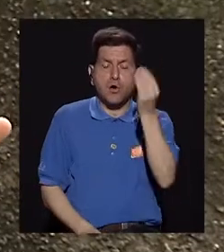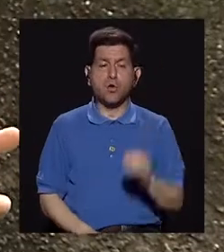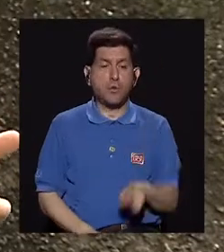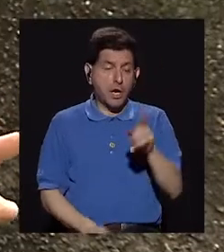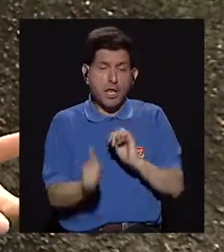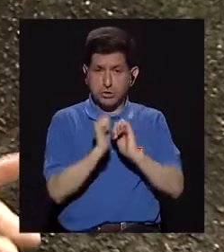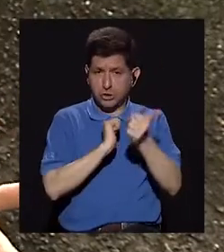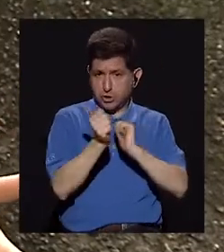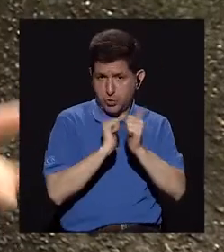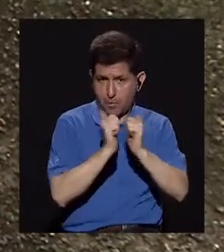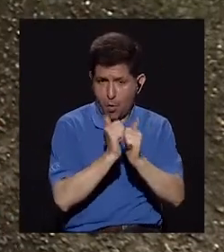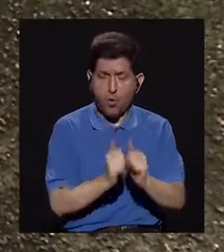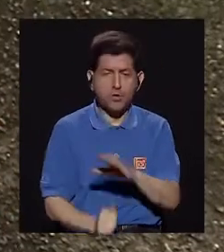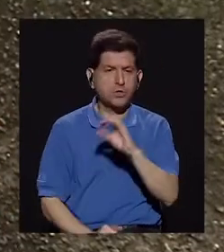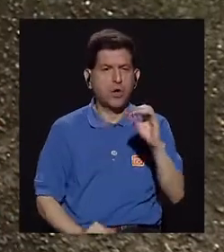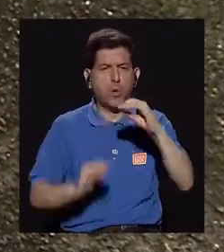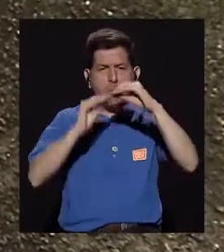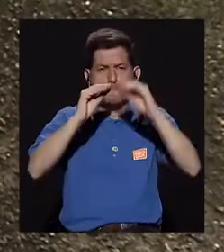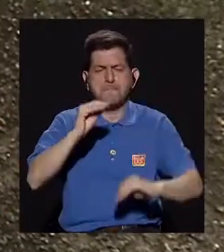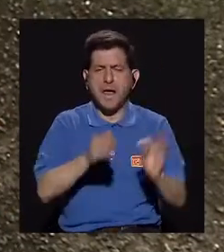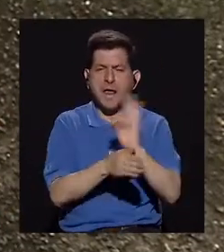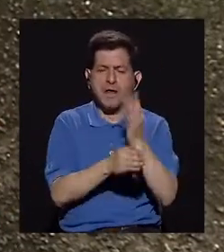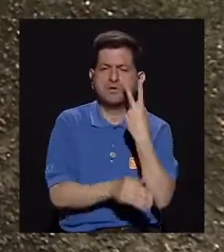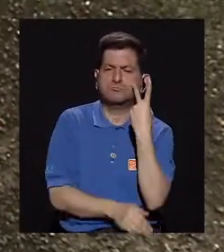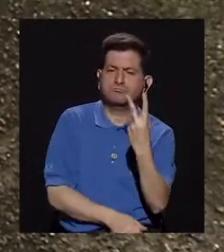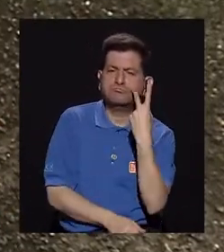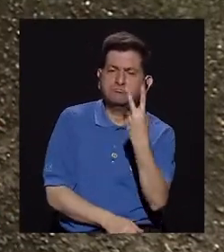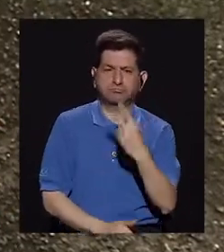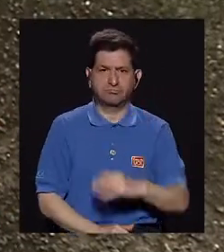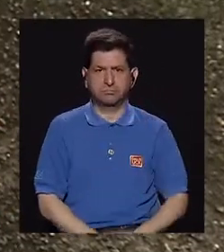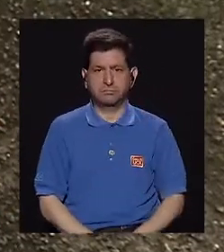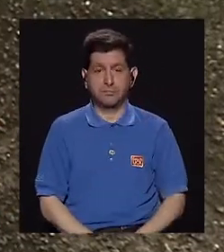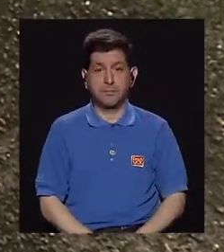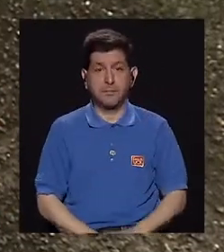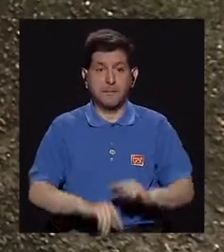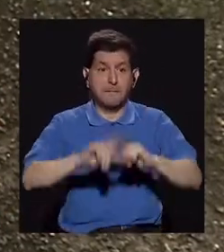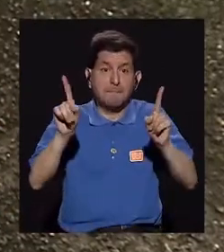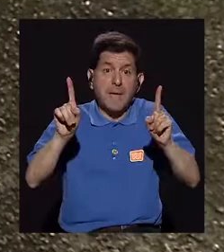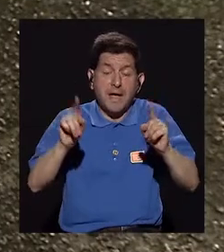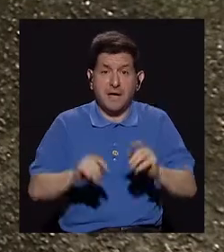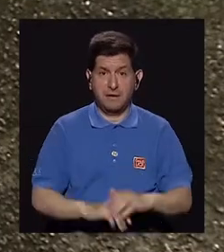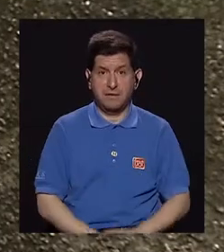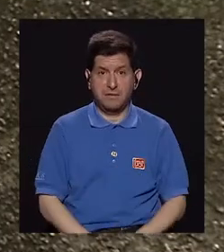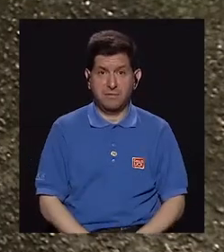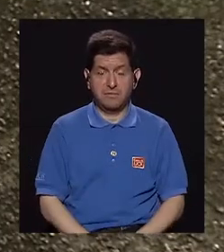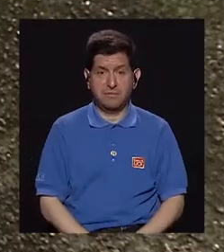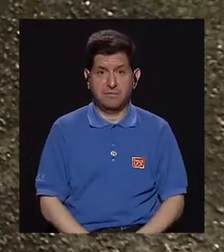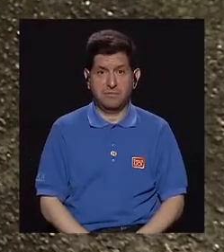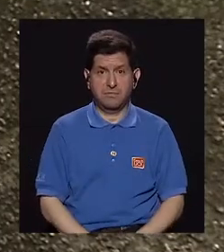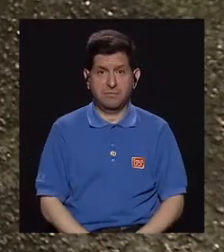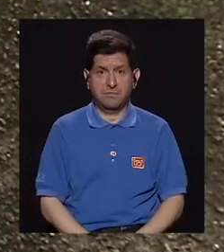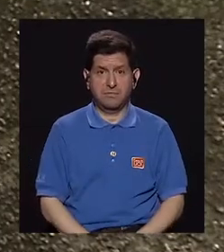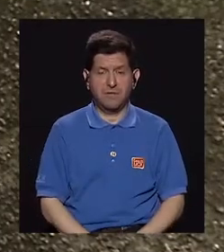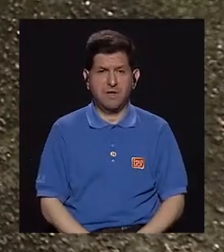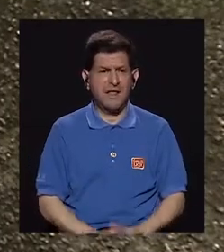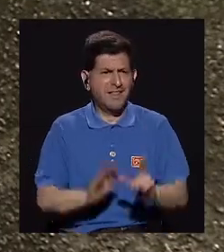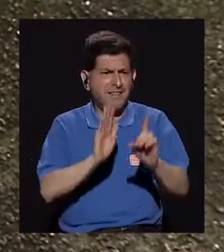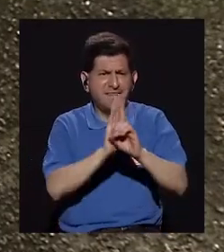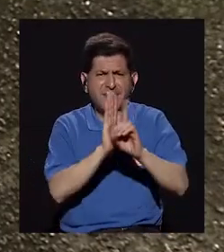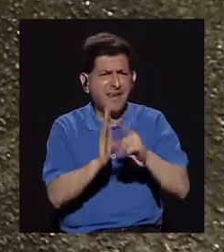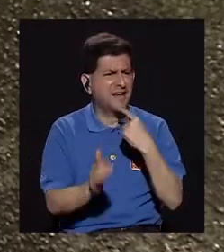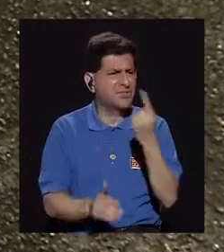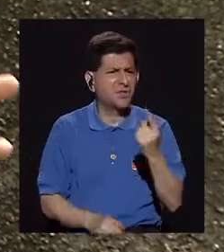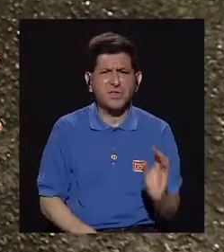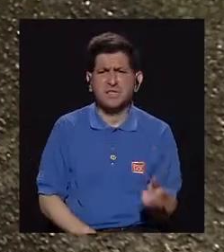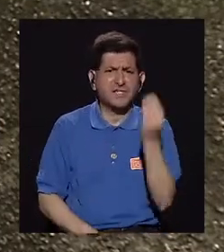estuvieran haciendo más deporte y viendo menos televisión, ¿verdad? Y pues, ¿quién le dice a...? O sea, ¿con qué derecho se